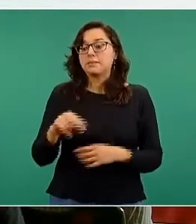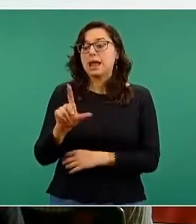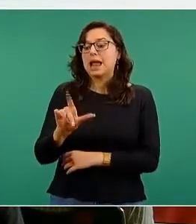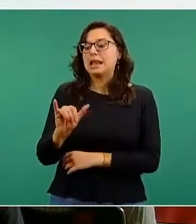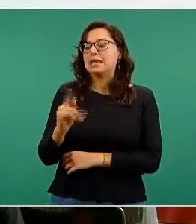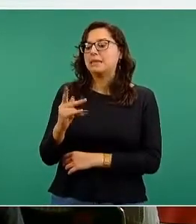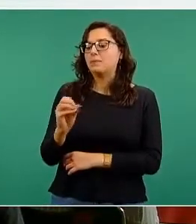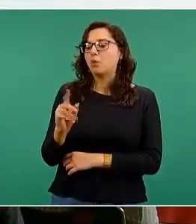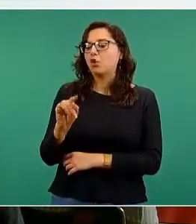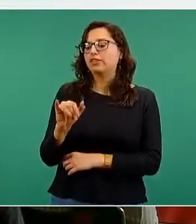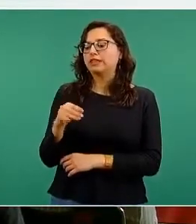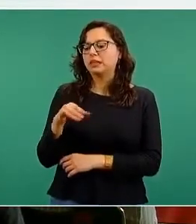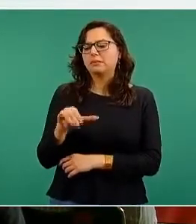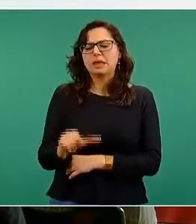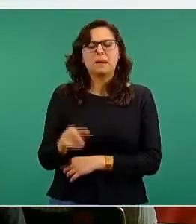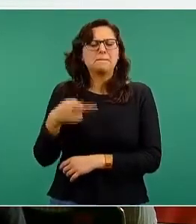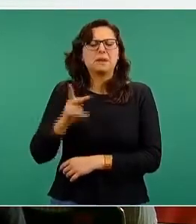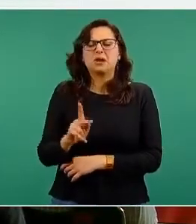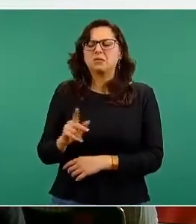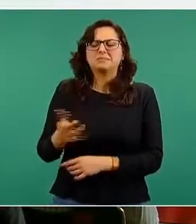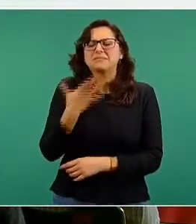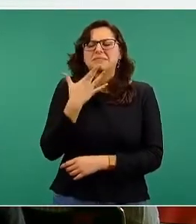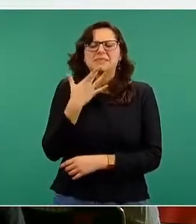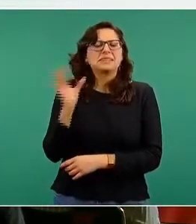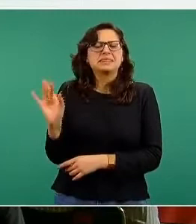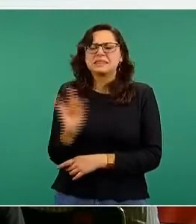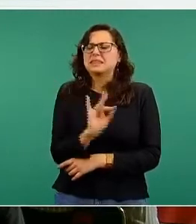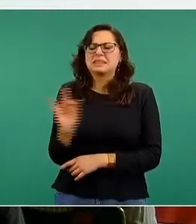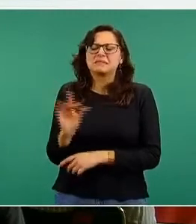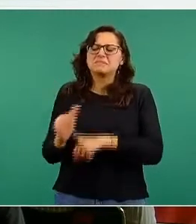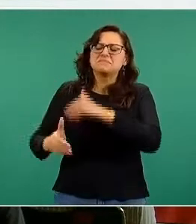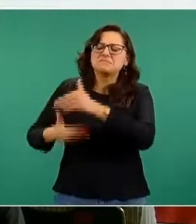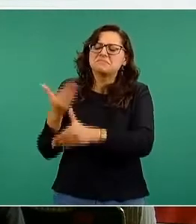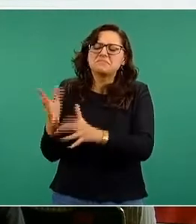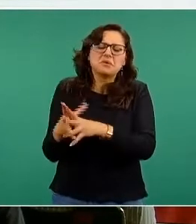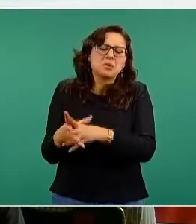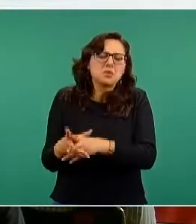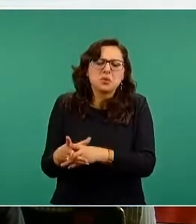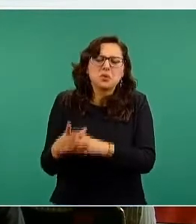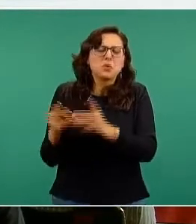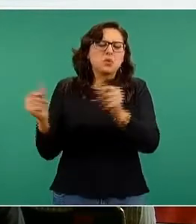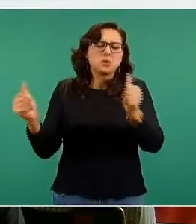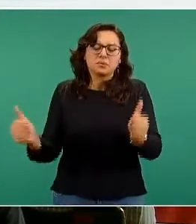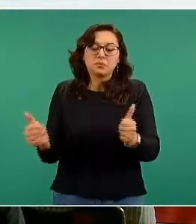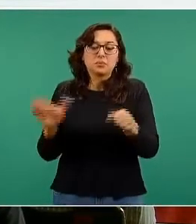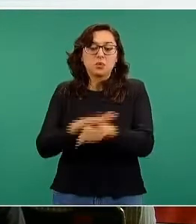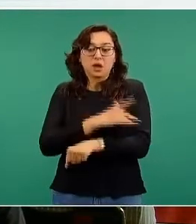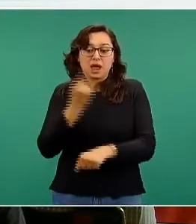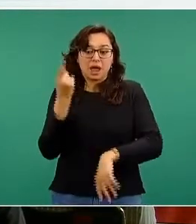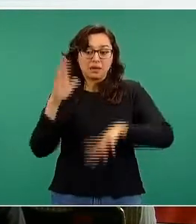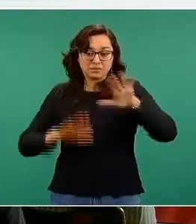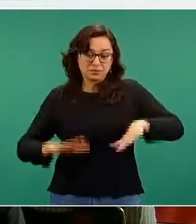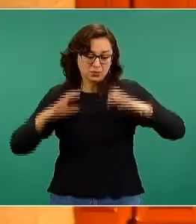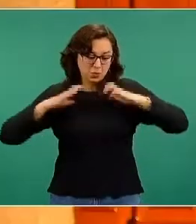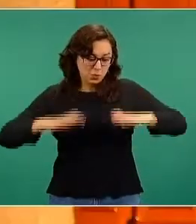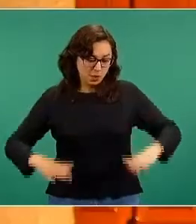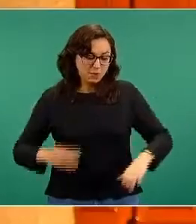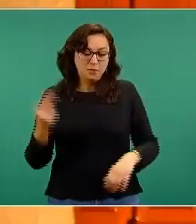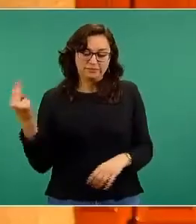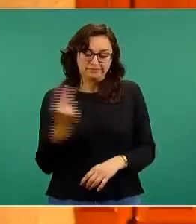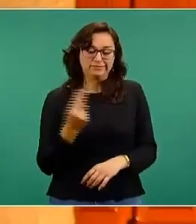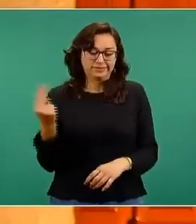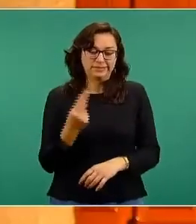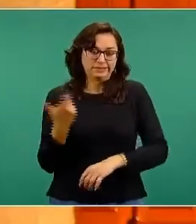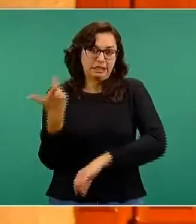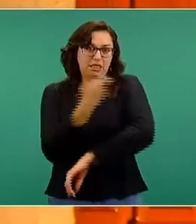general se recuperan de manera íntegra. Esto es las propias reacciones de adaptación del organismo humano ante un evento